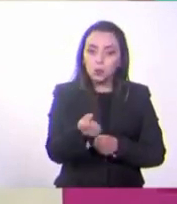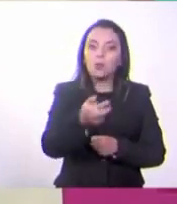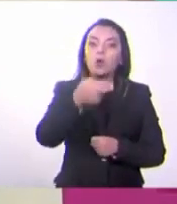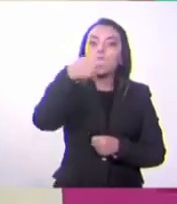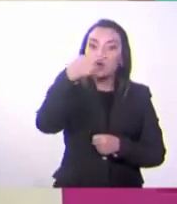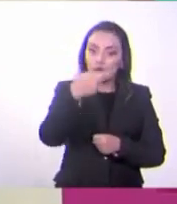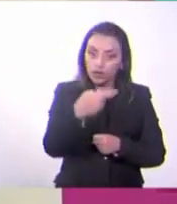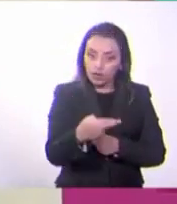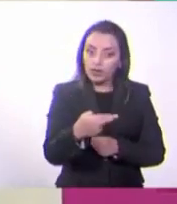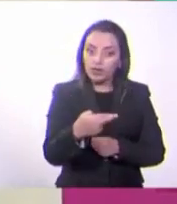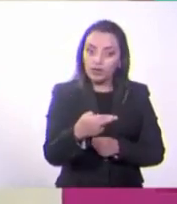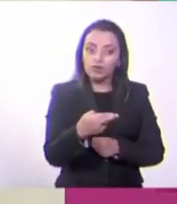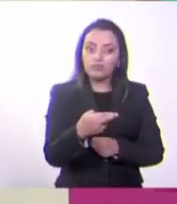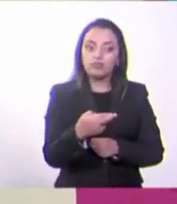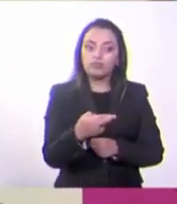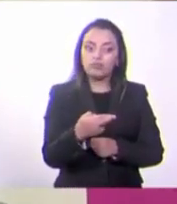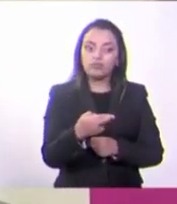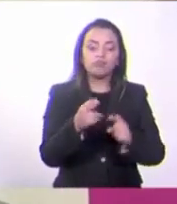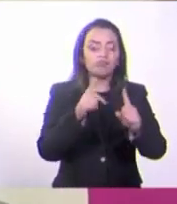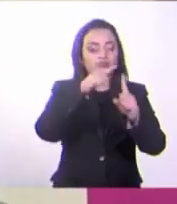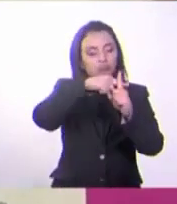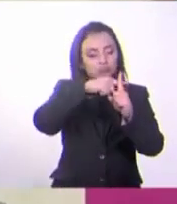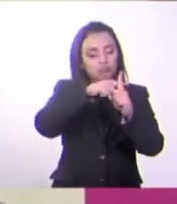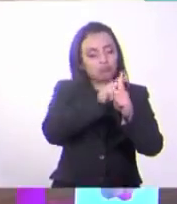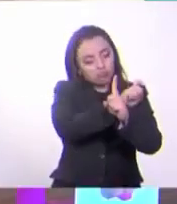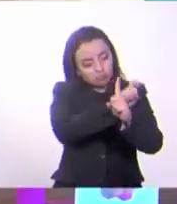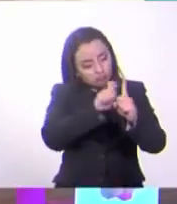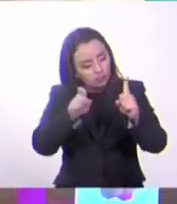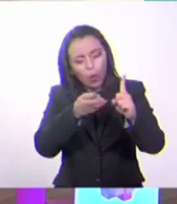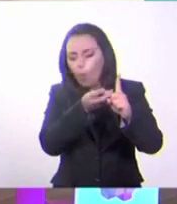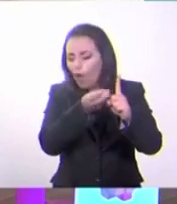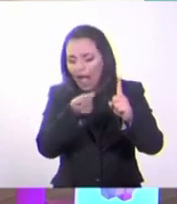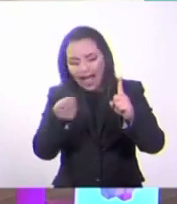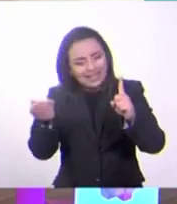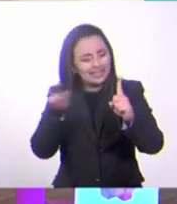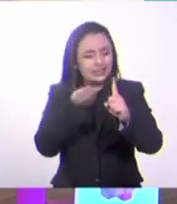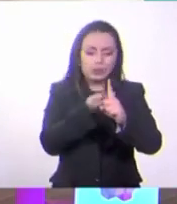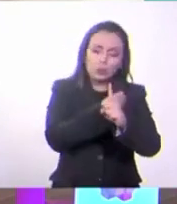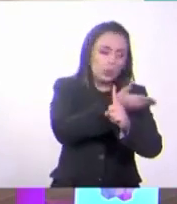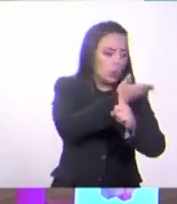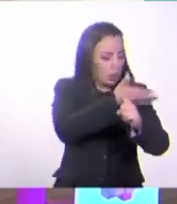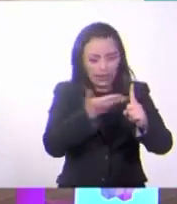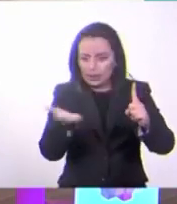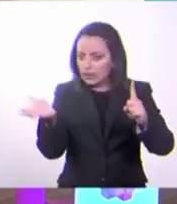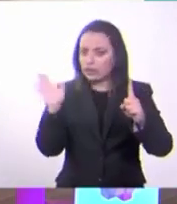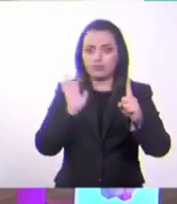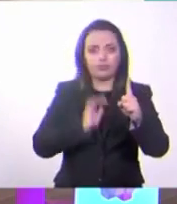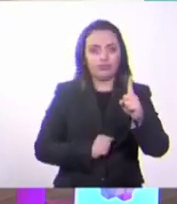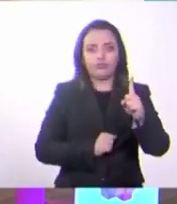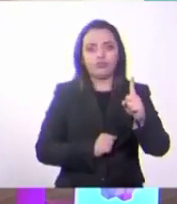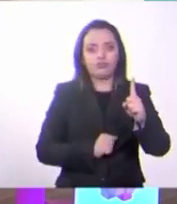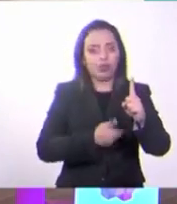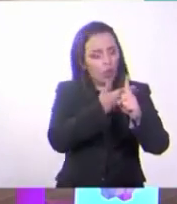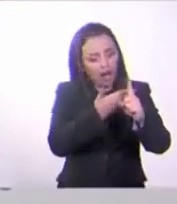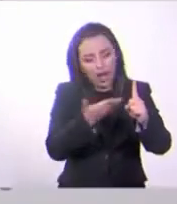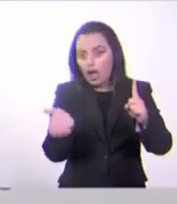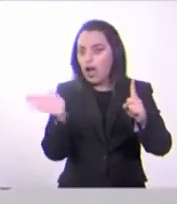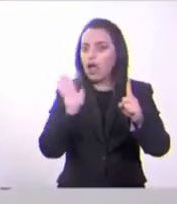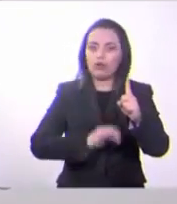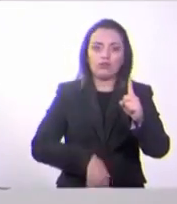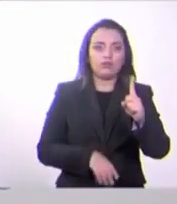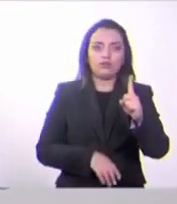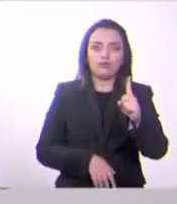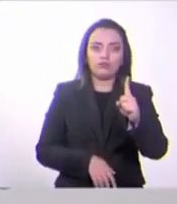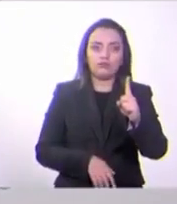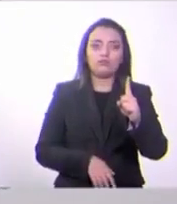valor, aquí también, números reales, pero en el eje X, En el eje de X. tal manera que es la preimagen. Exacto, entonces yo puedo encontrar cualquier,